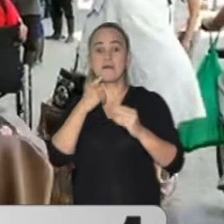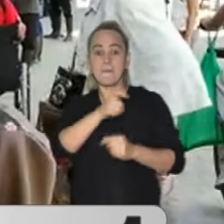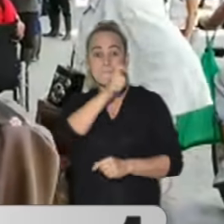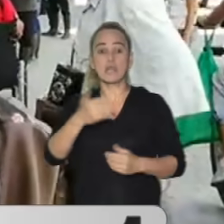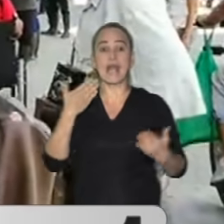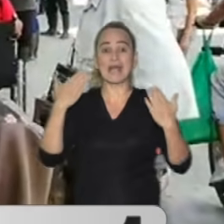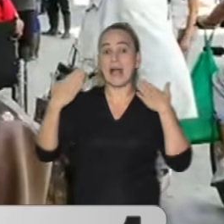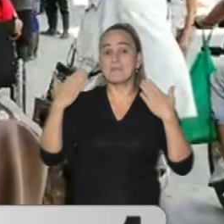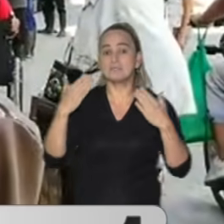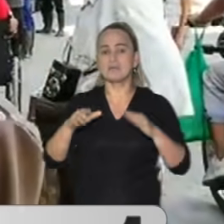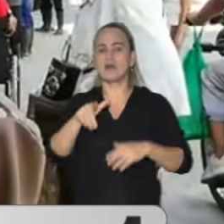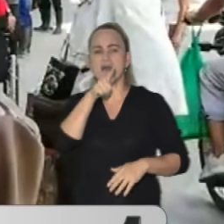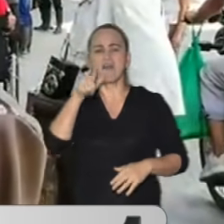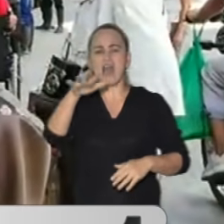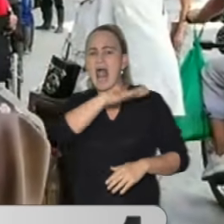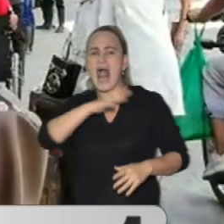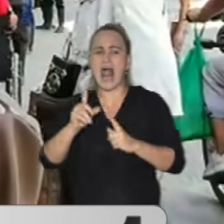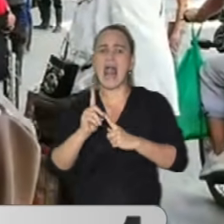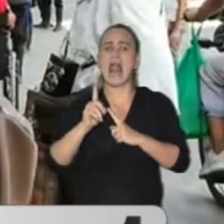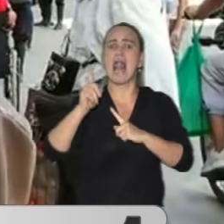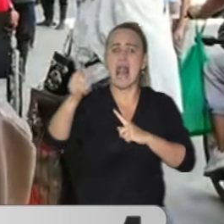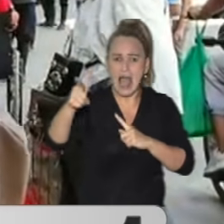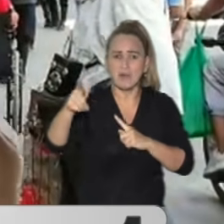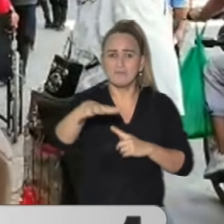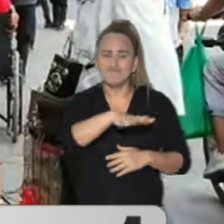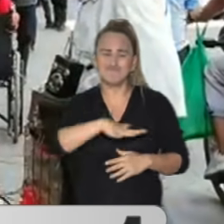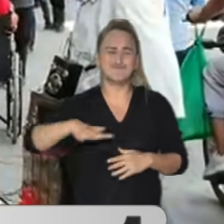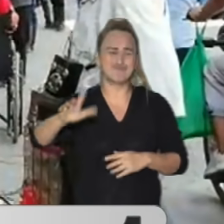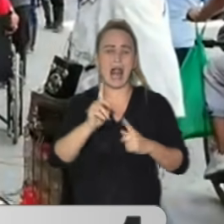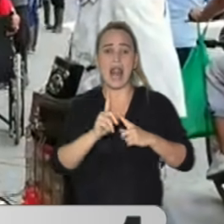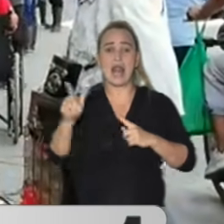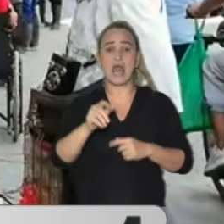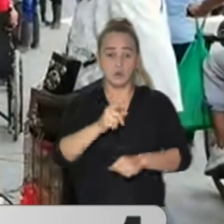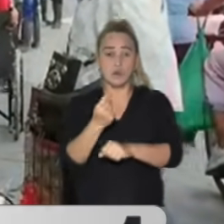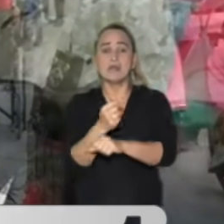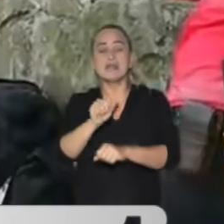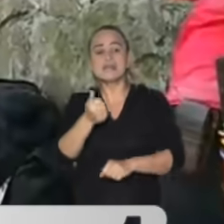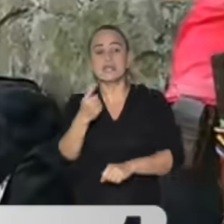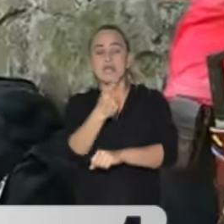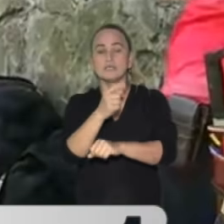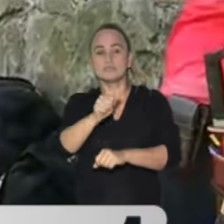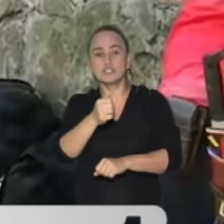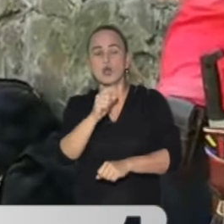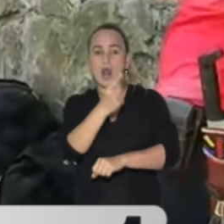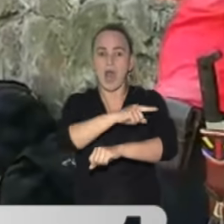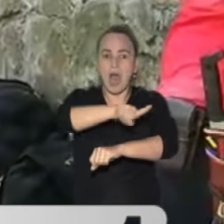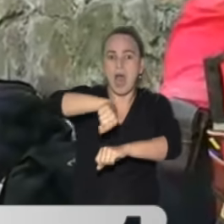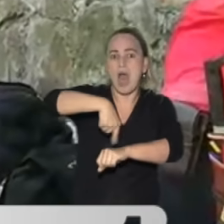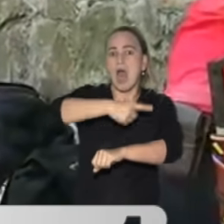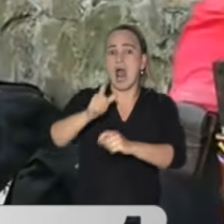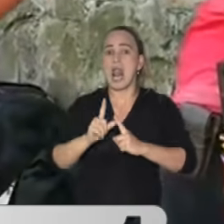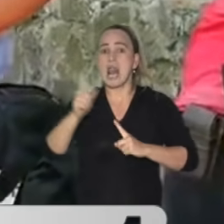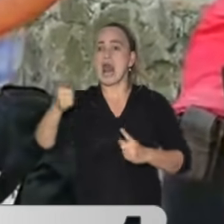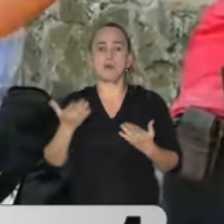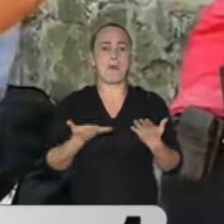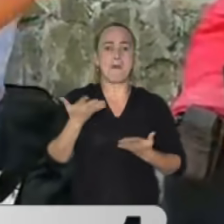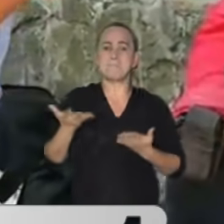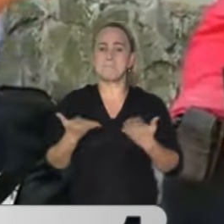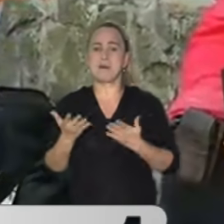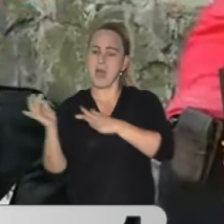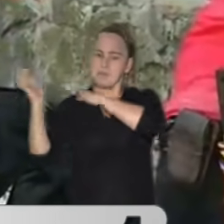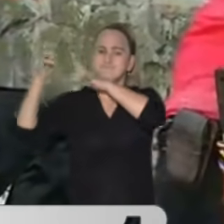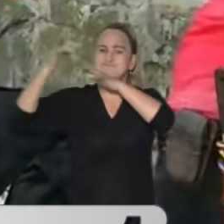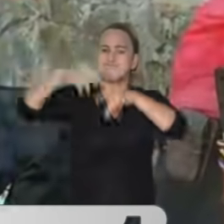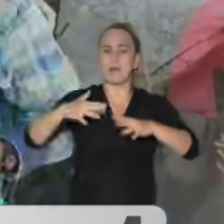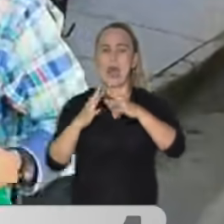campesinos de veredas que son lejanas, que incluso están retiradas a 10 horas del casco urbano de Ituango, faltan por movilizarse y están llegando